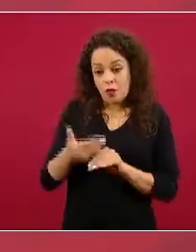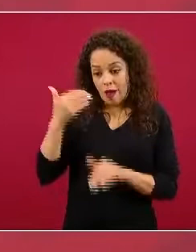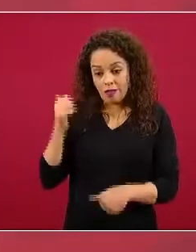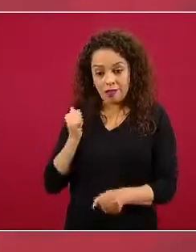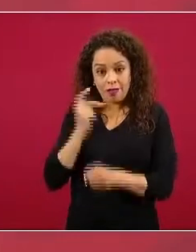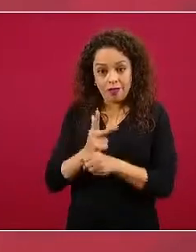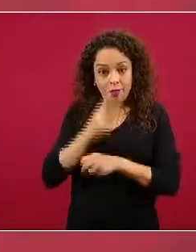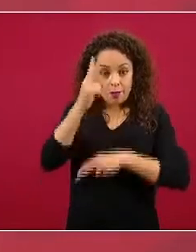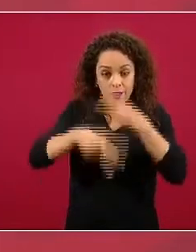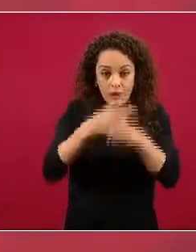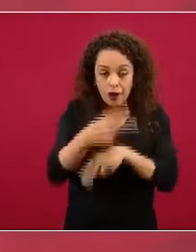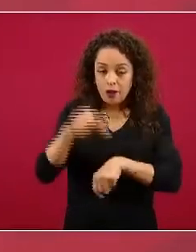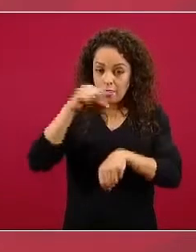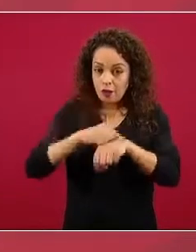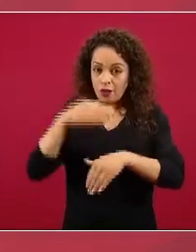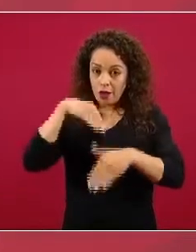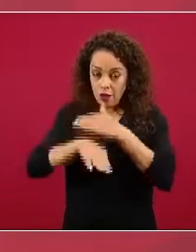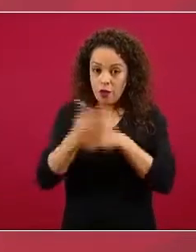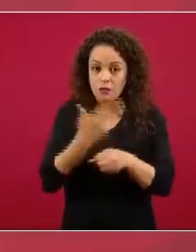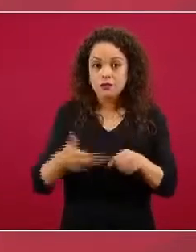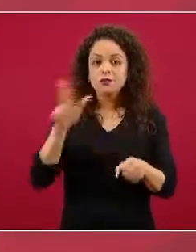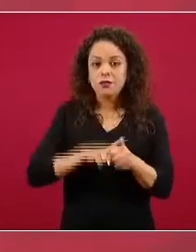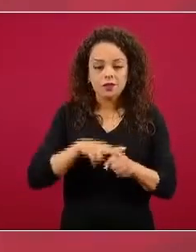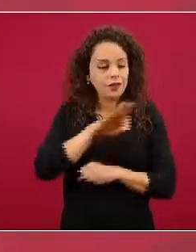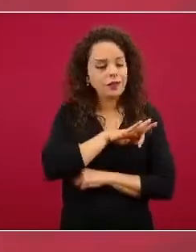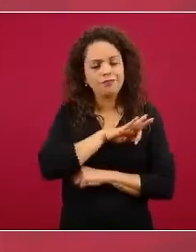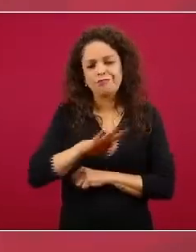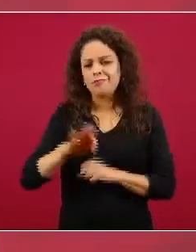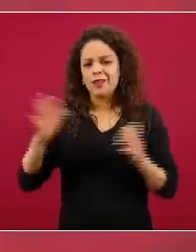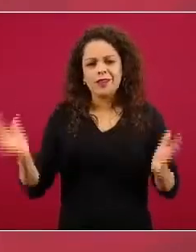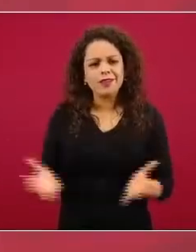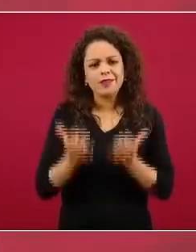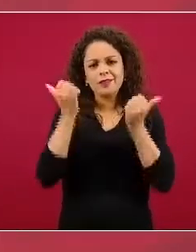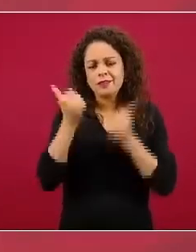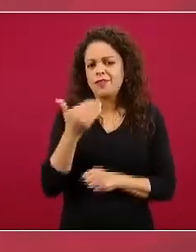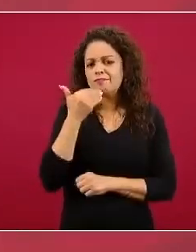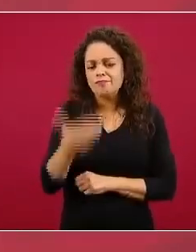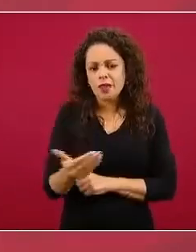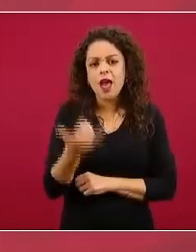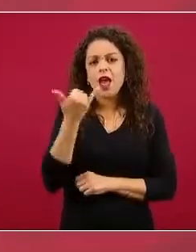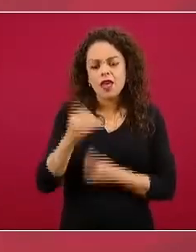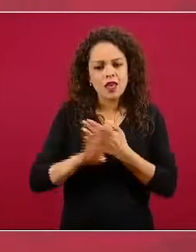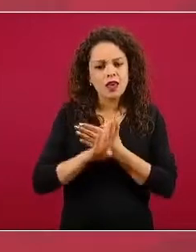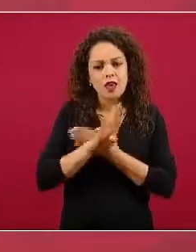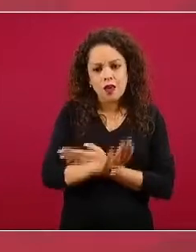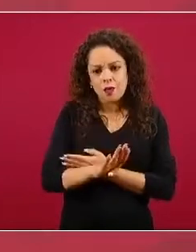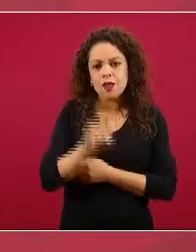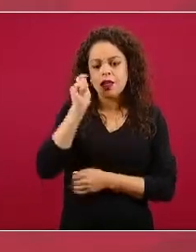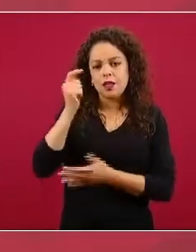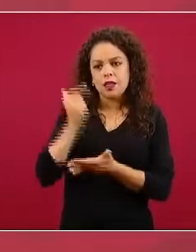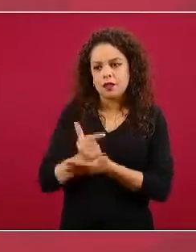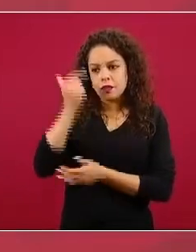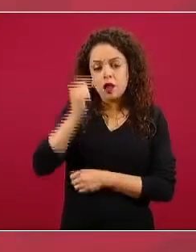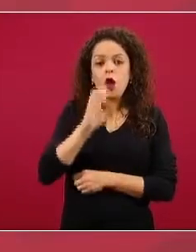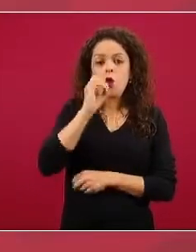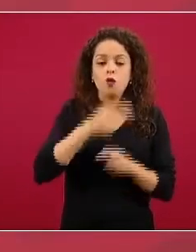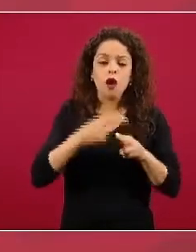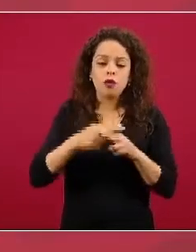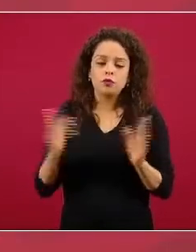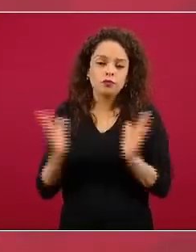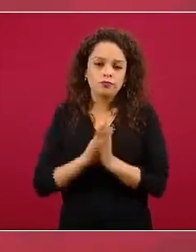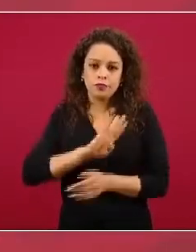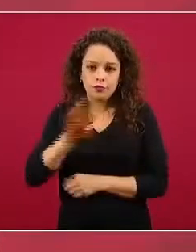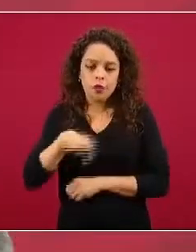hospital a que le evalúen, se puede hacer muchísimo para reducir la probabilidad de un desenlace fatal.